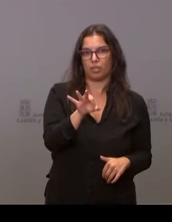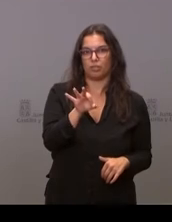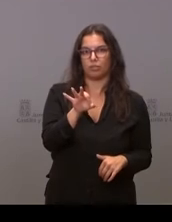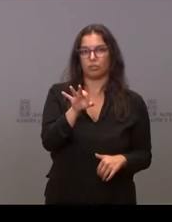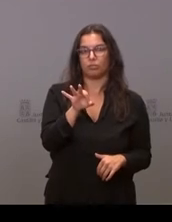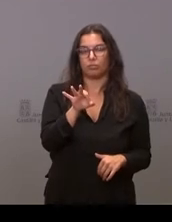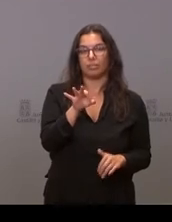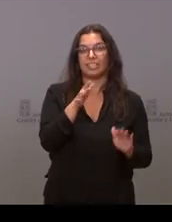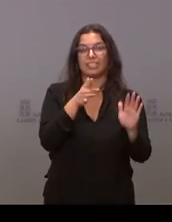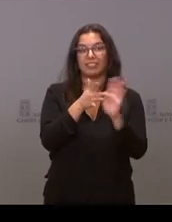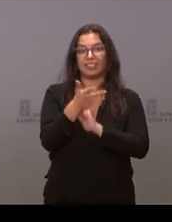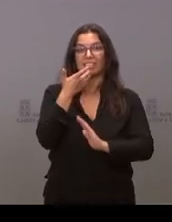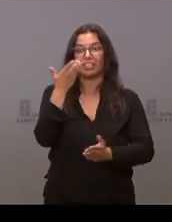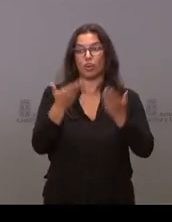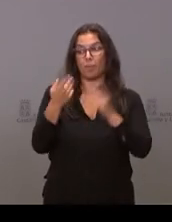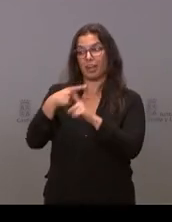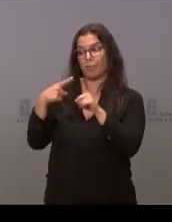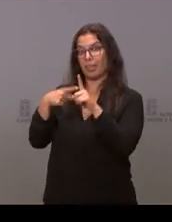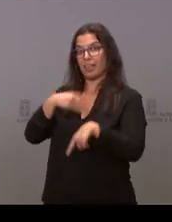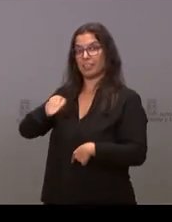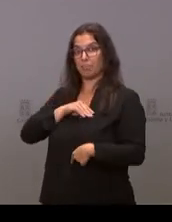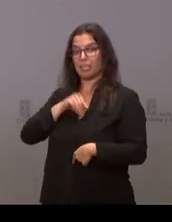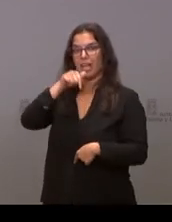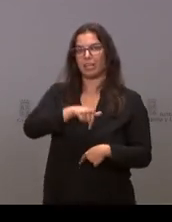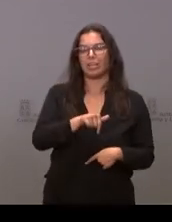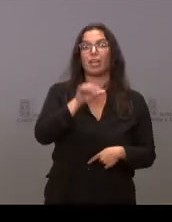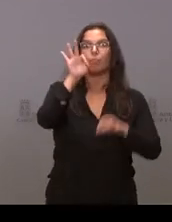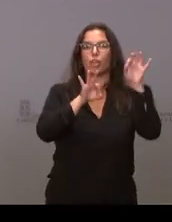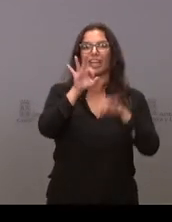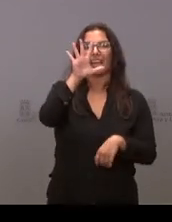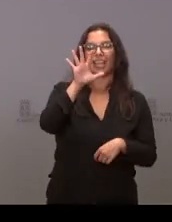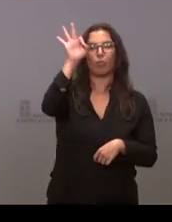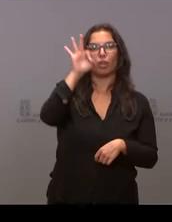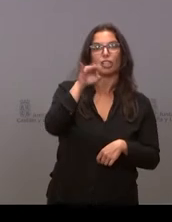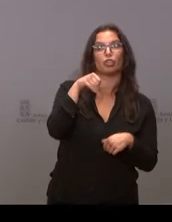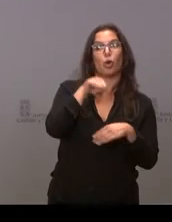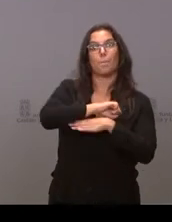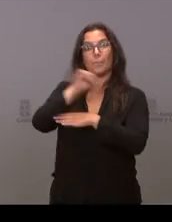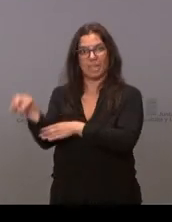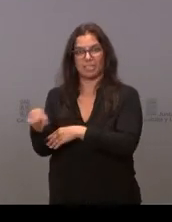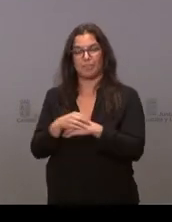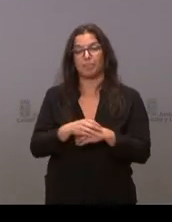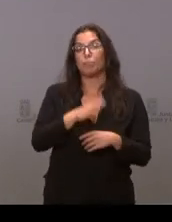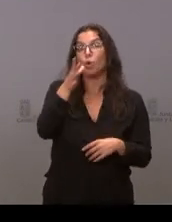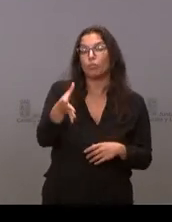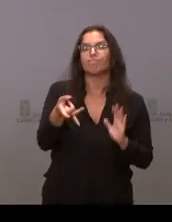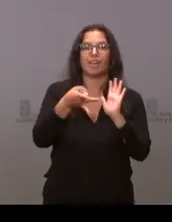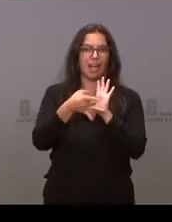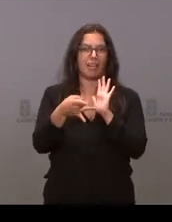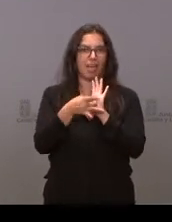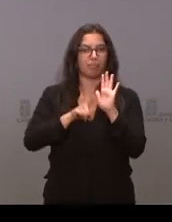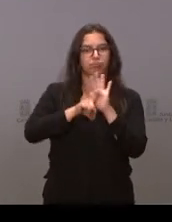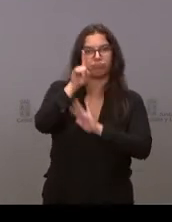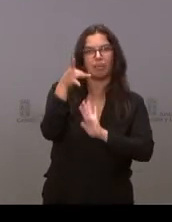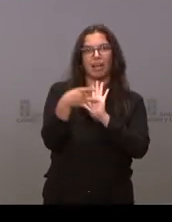5 puntos más que la media nacional. Esta pujanza se basa claramente en la calidad. Se basa en